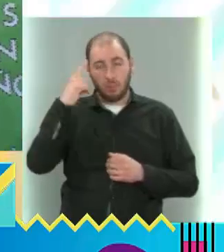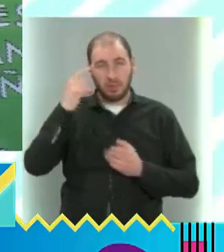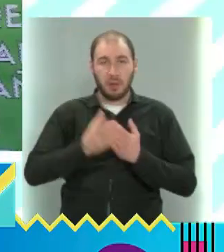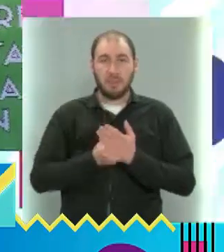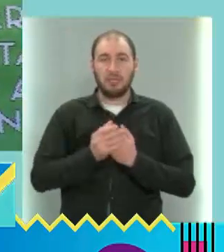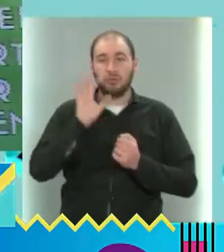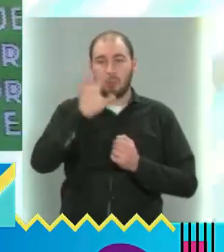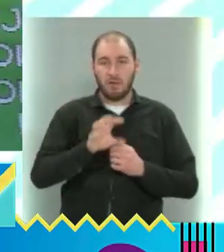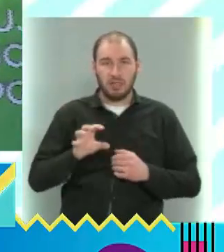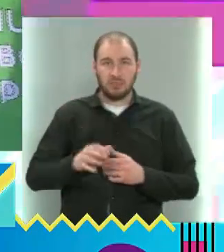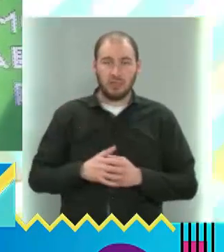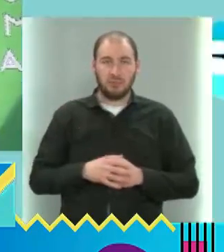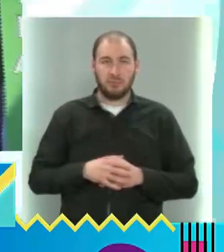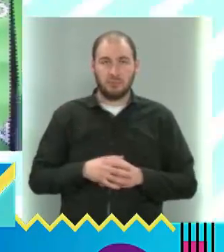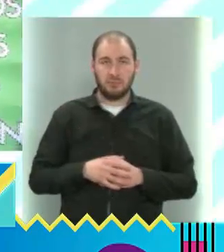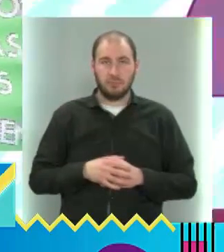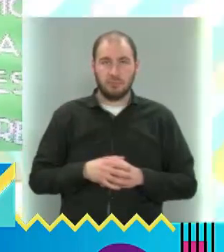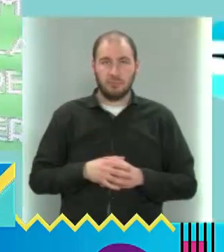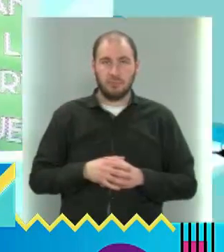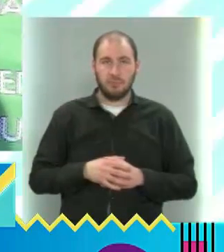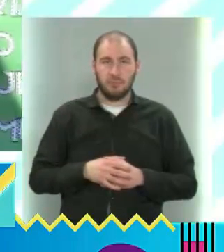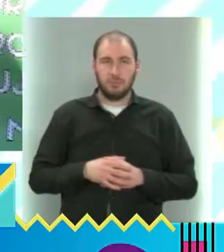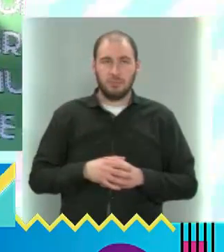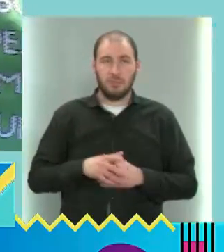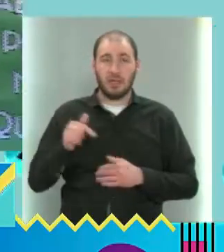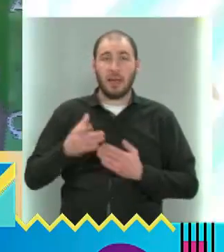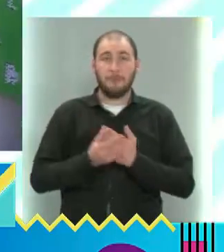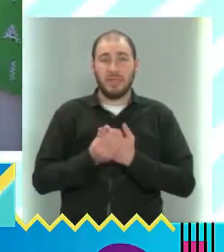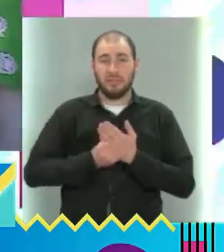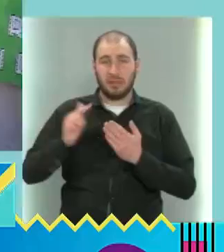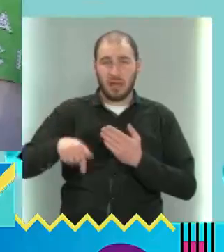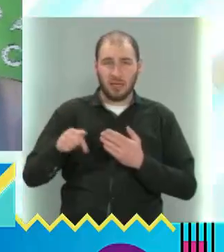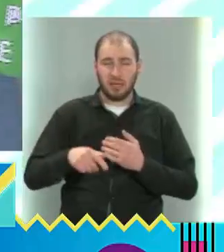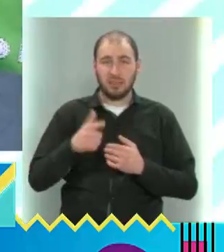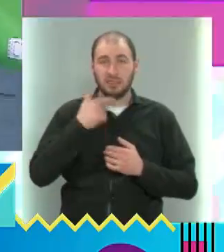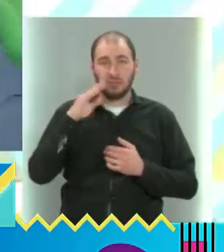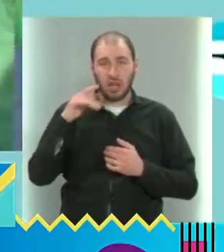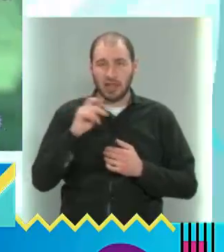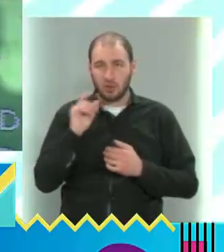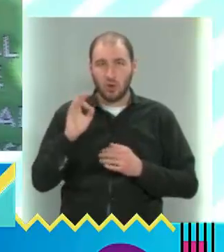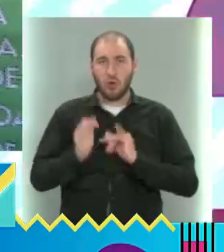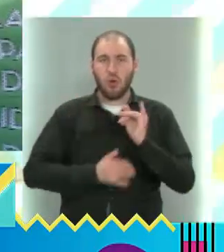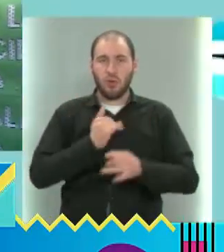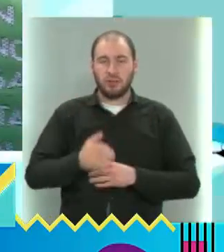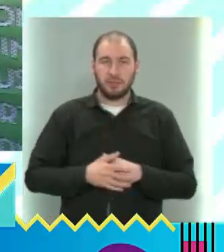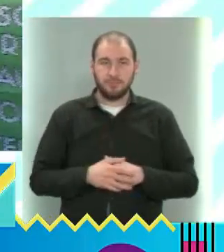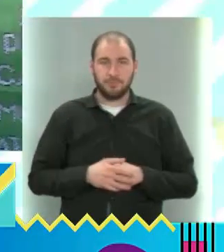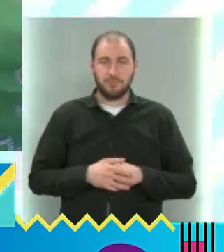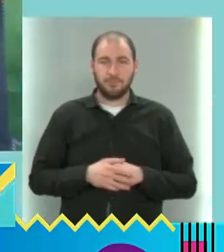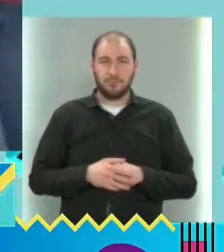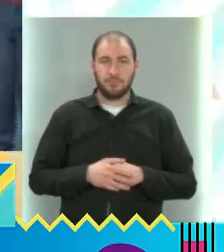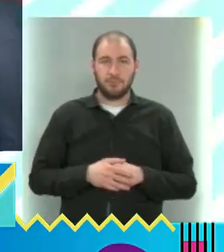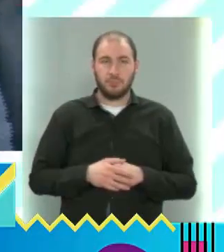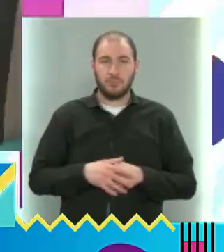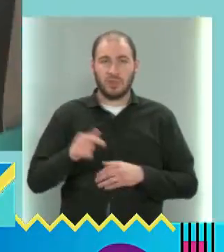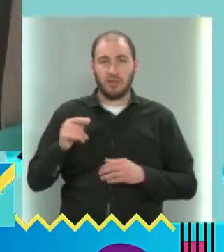ministros provinciales. Acá la ministra Simeonato lo ha expresado, lo ha dicho